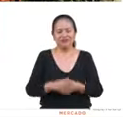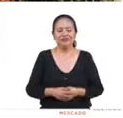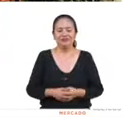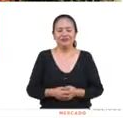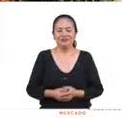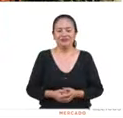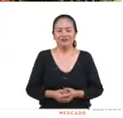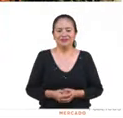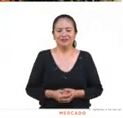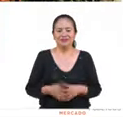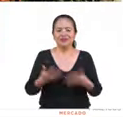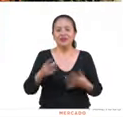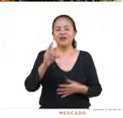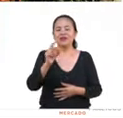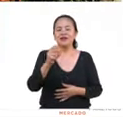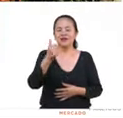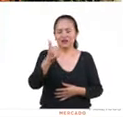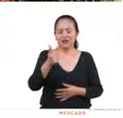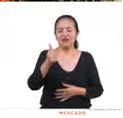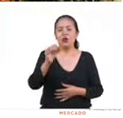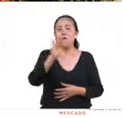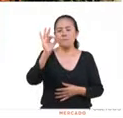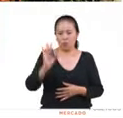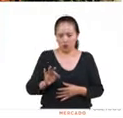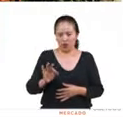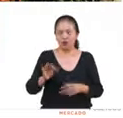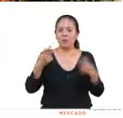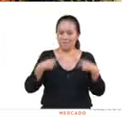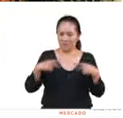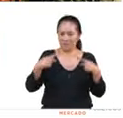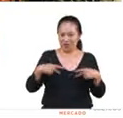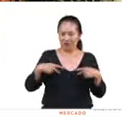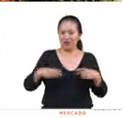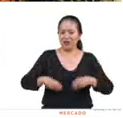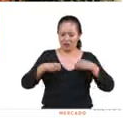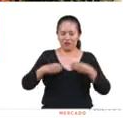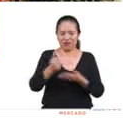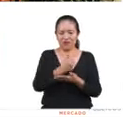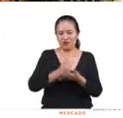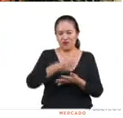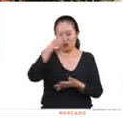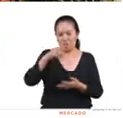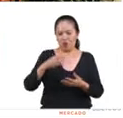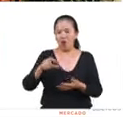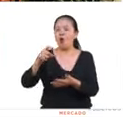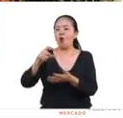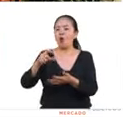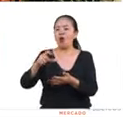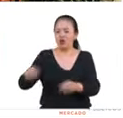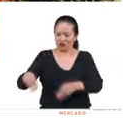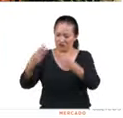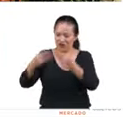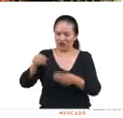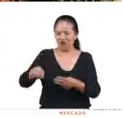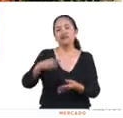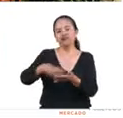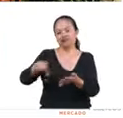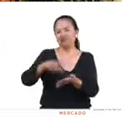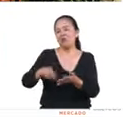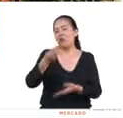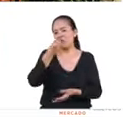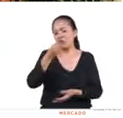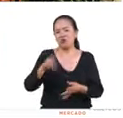para su hogar. 36% de los capitalinos compran exclusivamente en mercados públicos. Y esta derrama